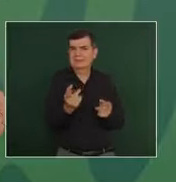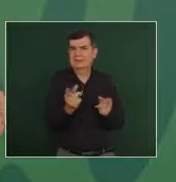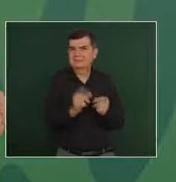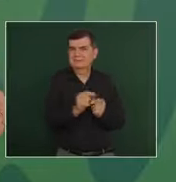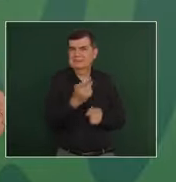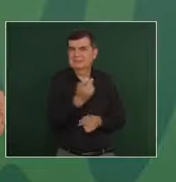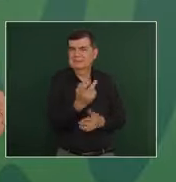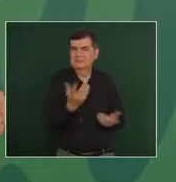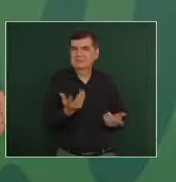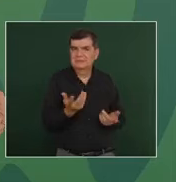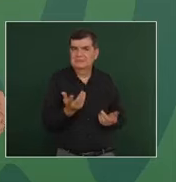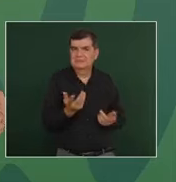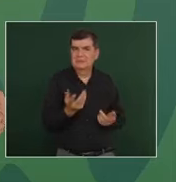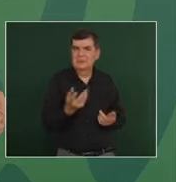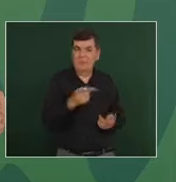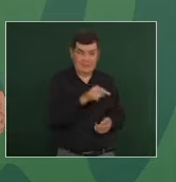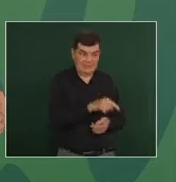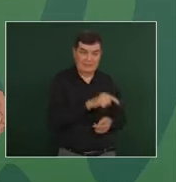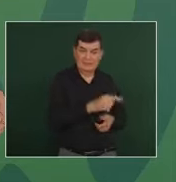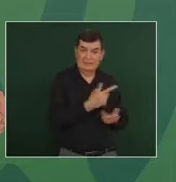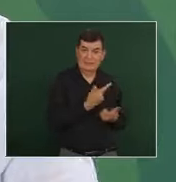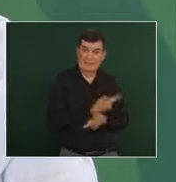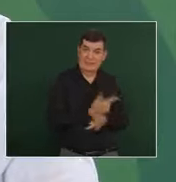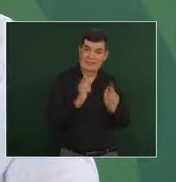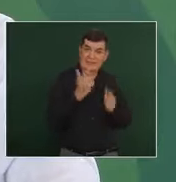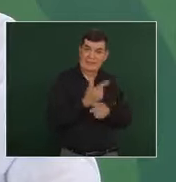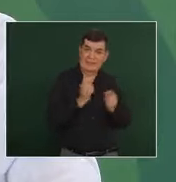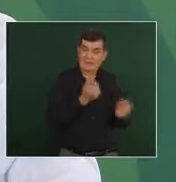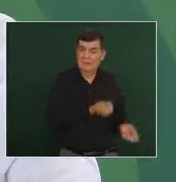que a los que liberaron